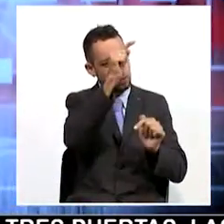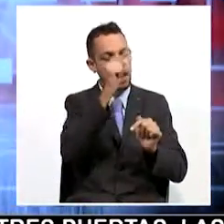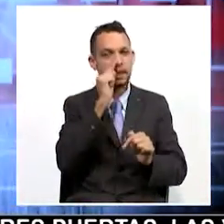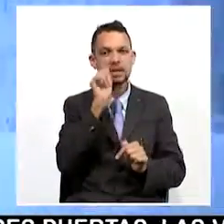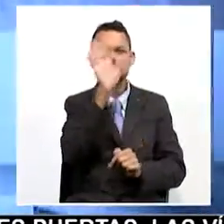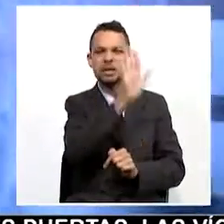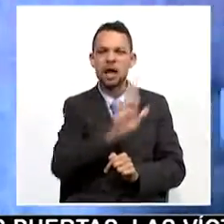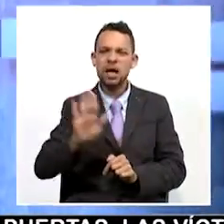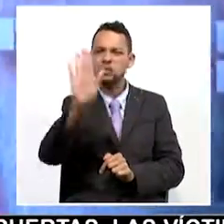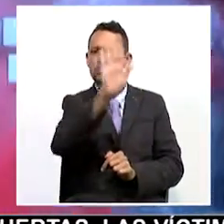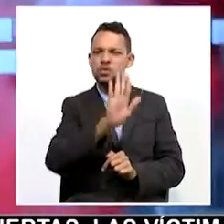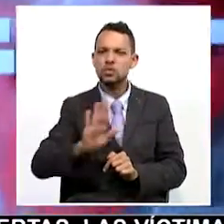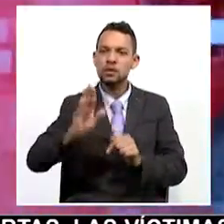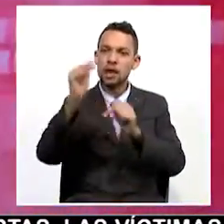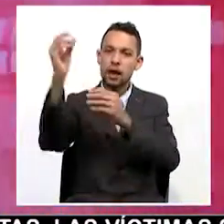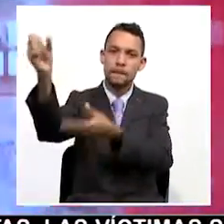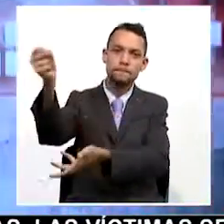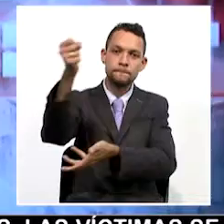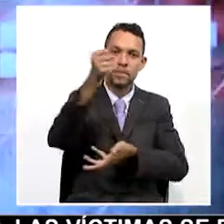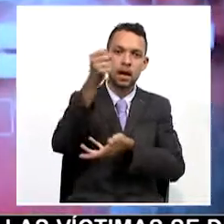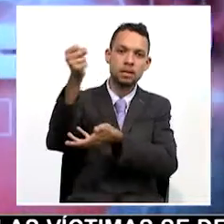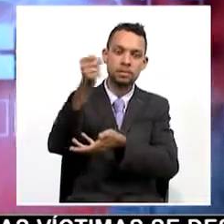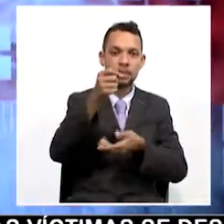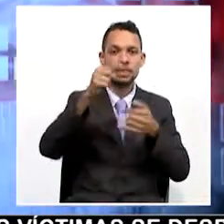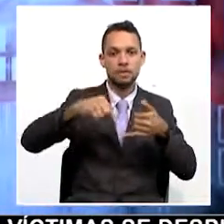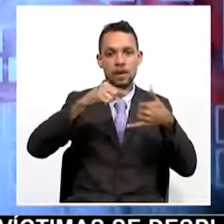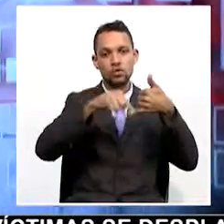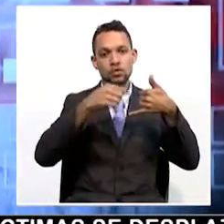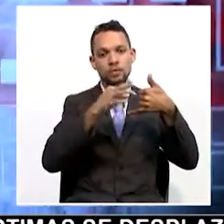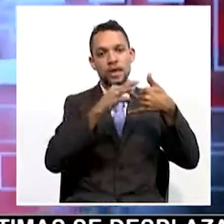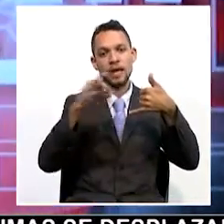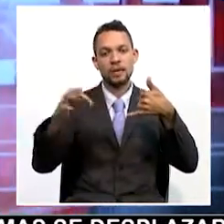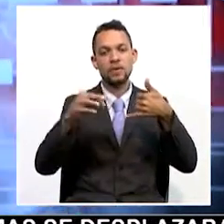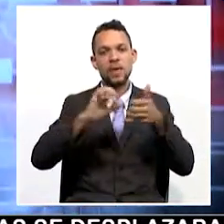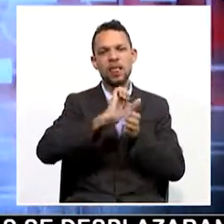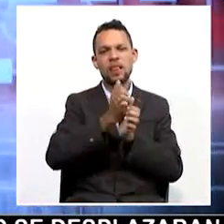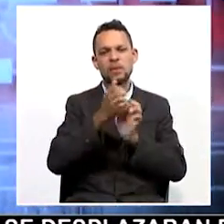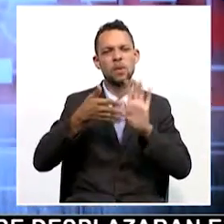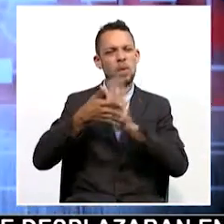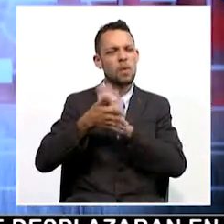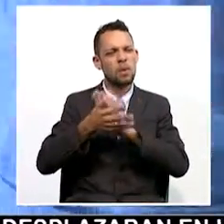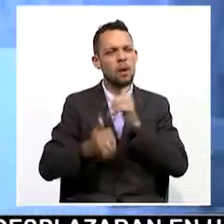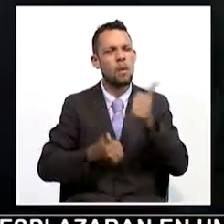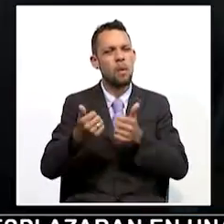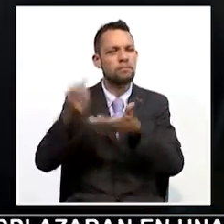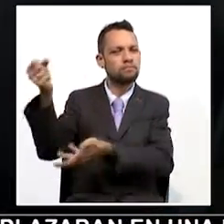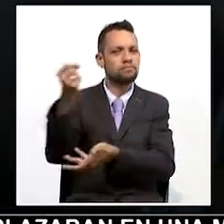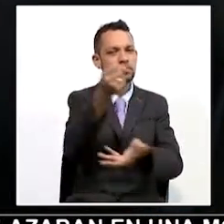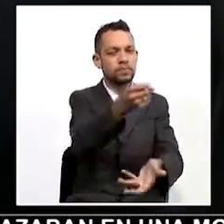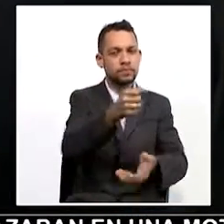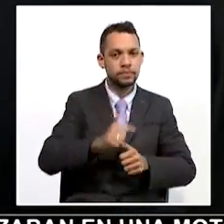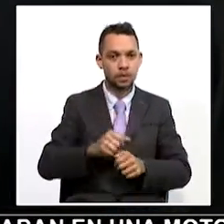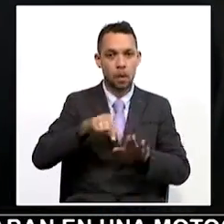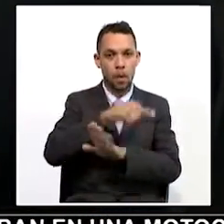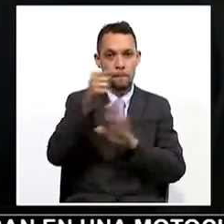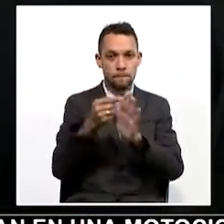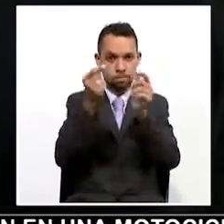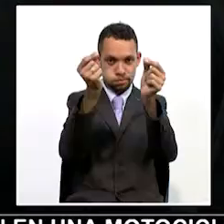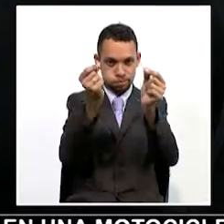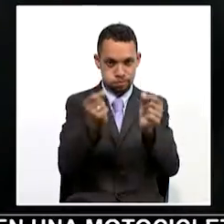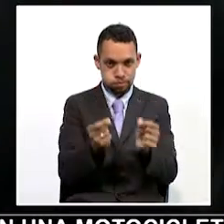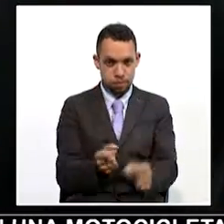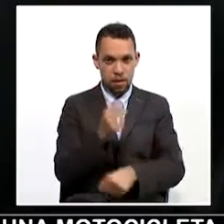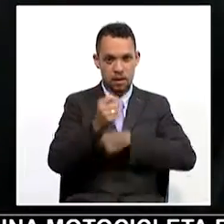de cómo están estos momentos el Eje Cafetero y también otras regiones que reciben remesas. El total de remesas recibidas